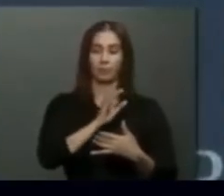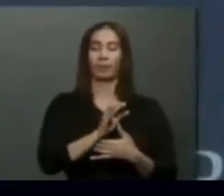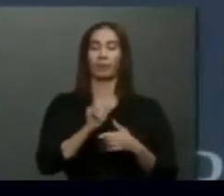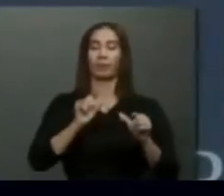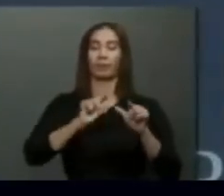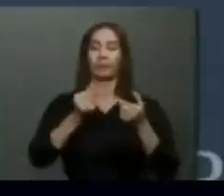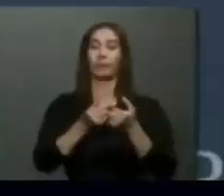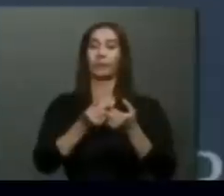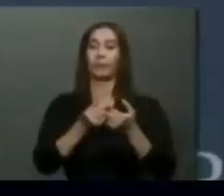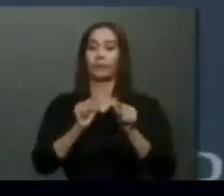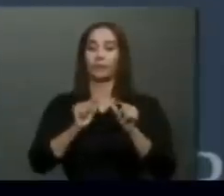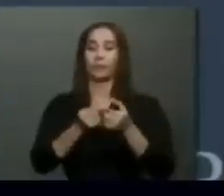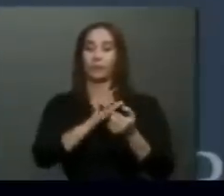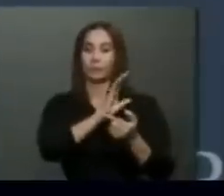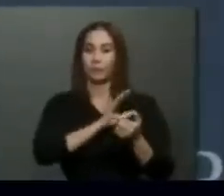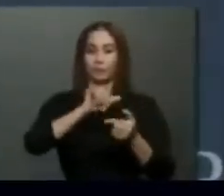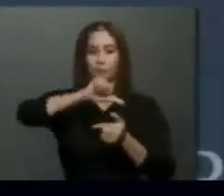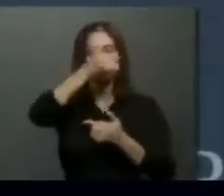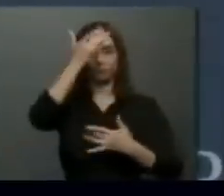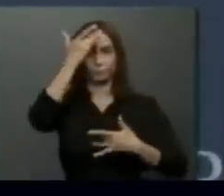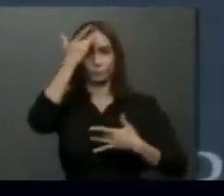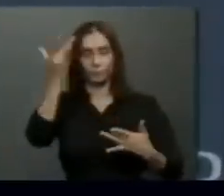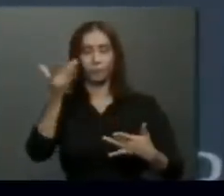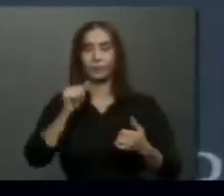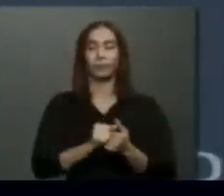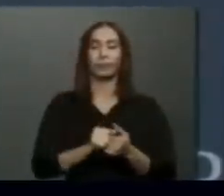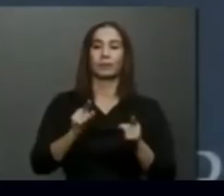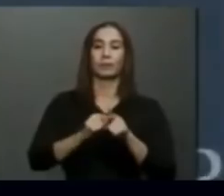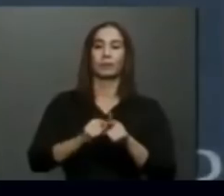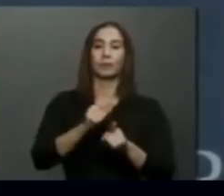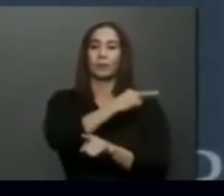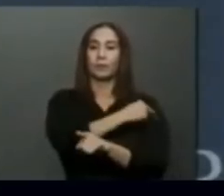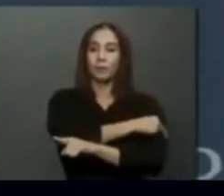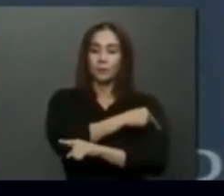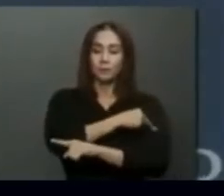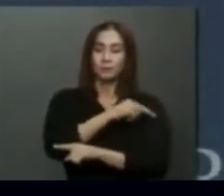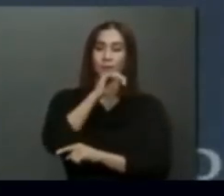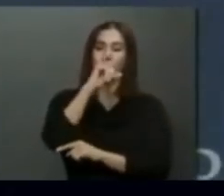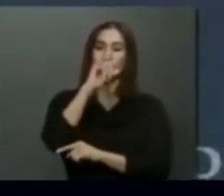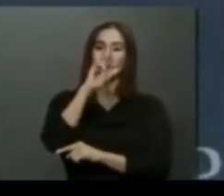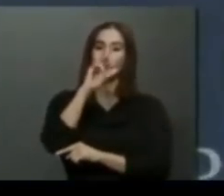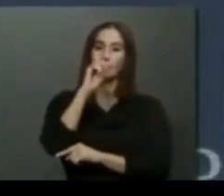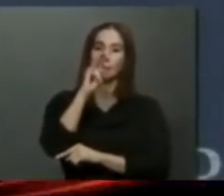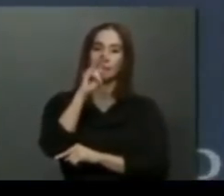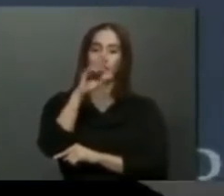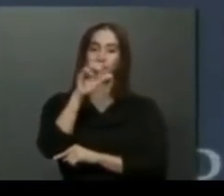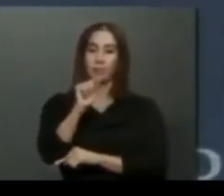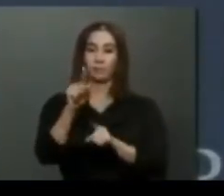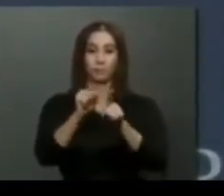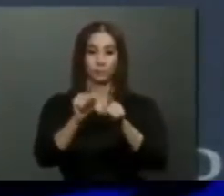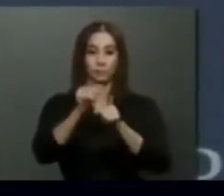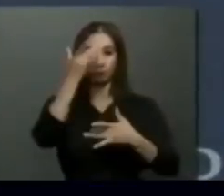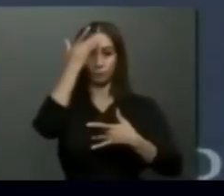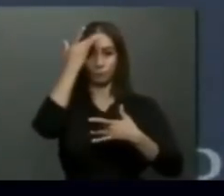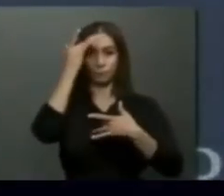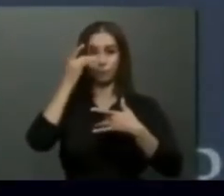Liga del Cáncer también para otros enfermos del cáncer del Hospital Heriberto Peter, a los enfermos renales del